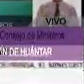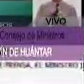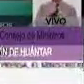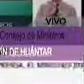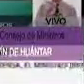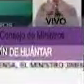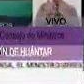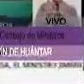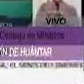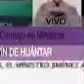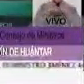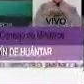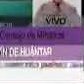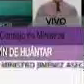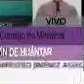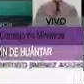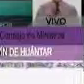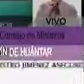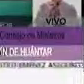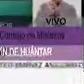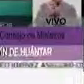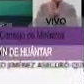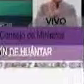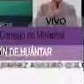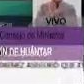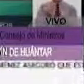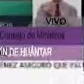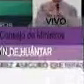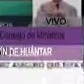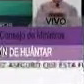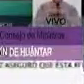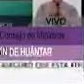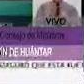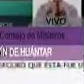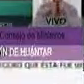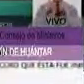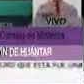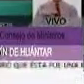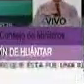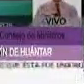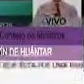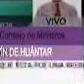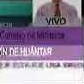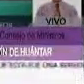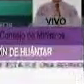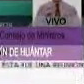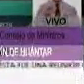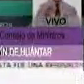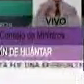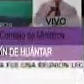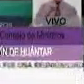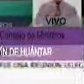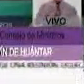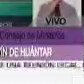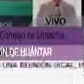estábamos cocinando un hecho ilegal, no estábamos patrocinando un hecho particular, ni estábamos buscando un